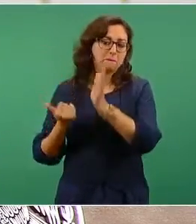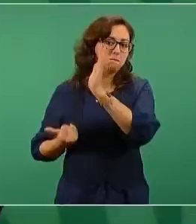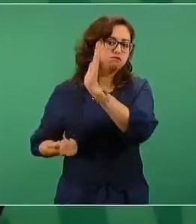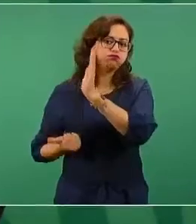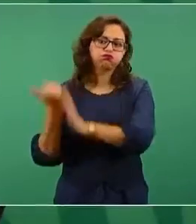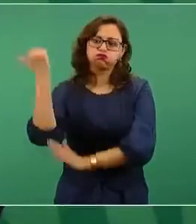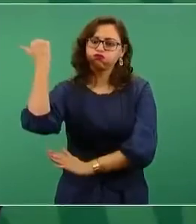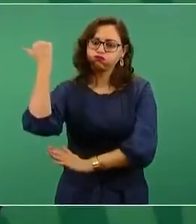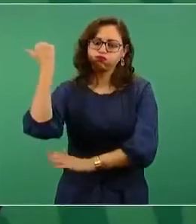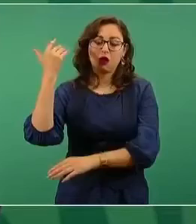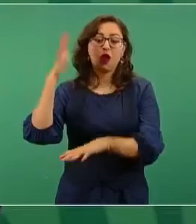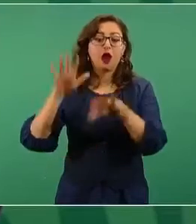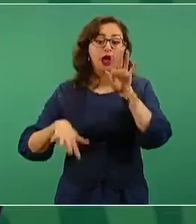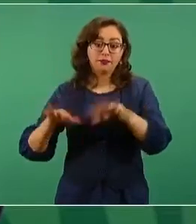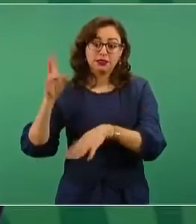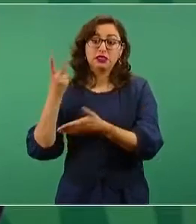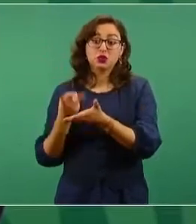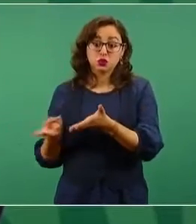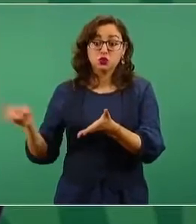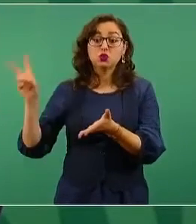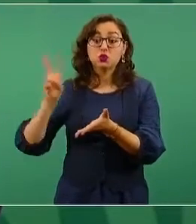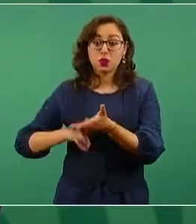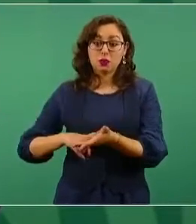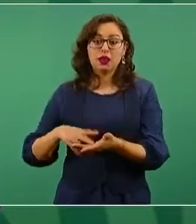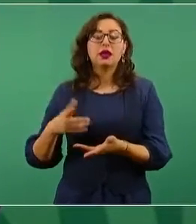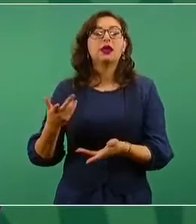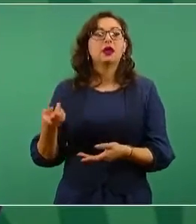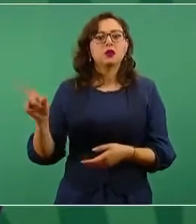el doble de lo que se consiguen a nivel del